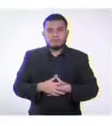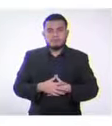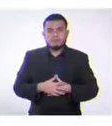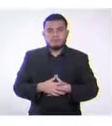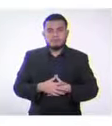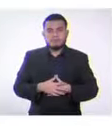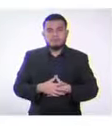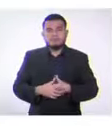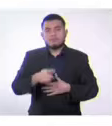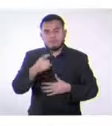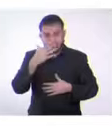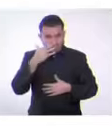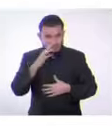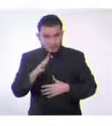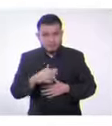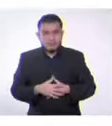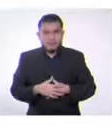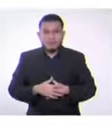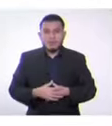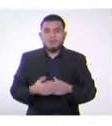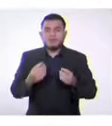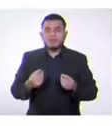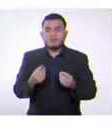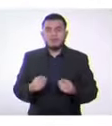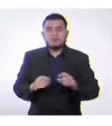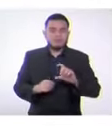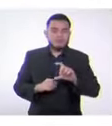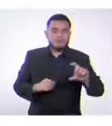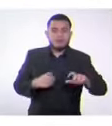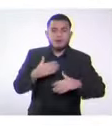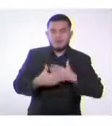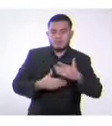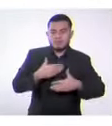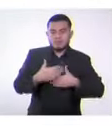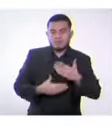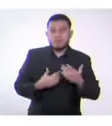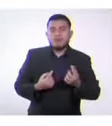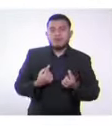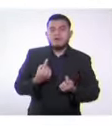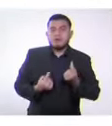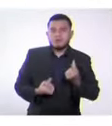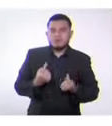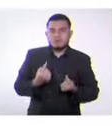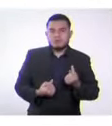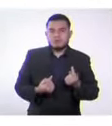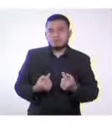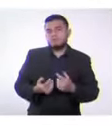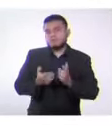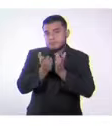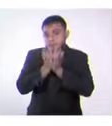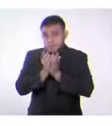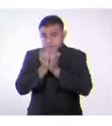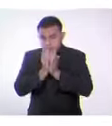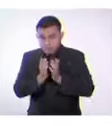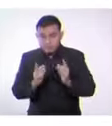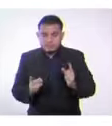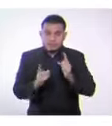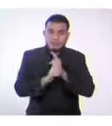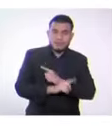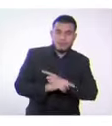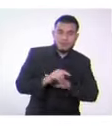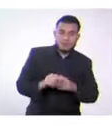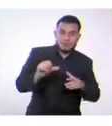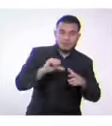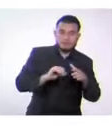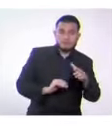Ponte a prueba. ¿Cómo se le llama al proceso mediante el cual el agua pasa de la fase